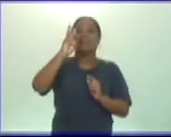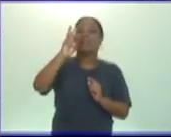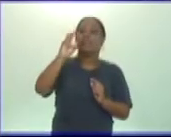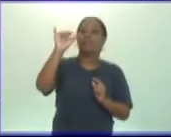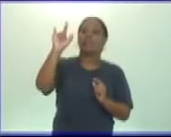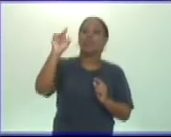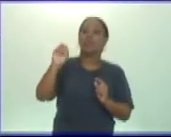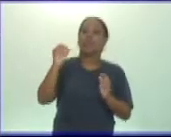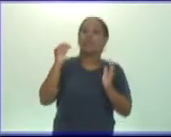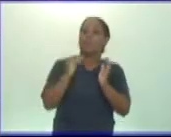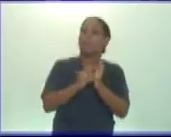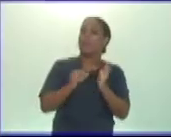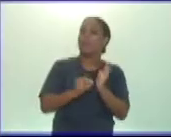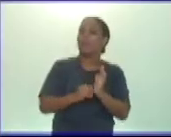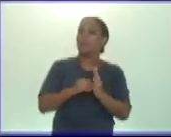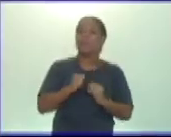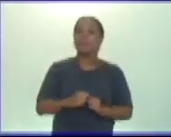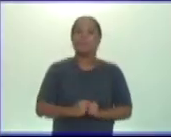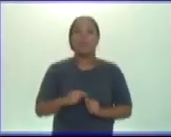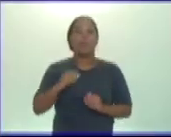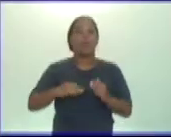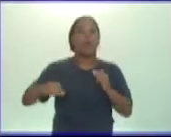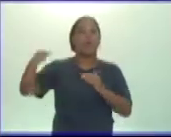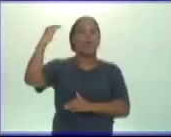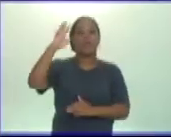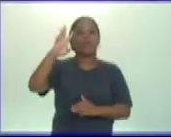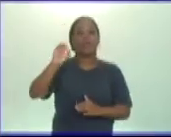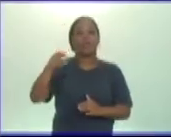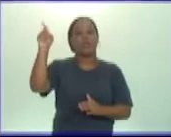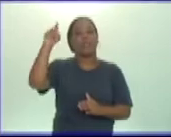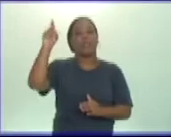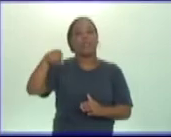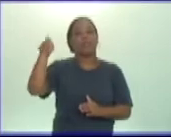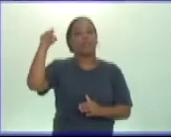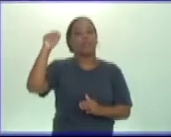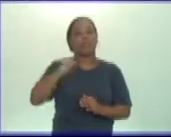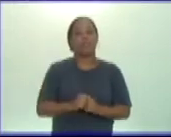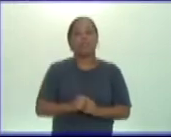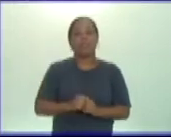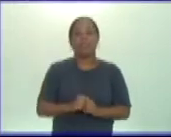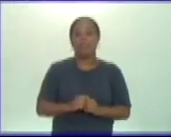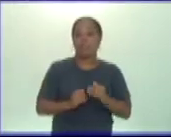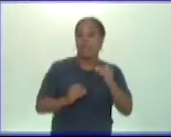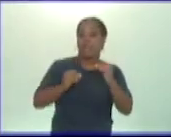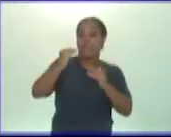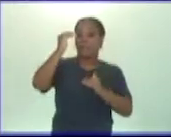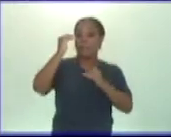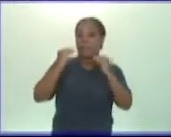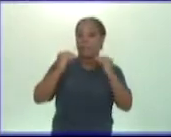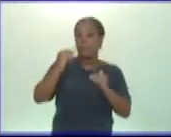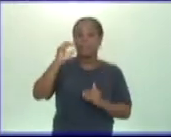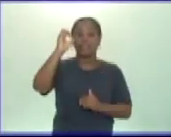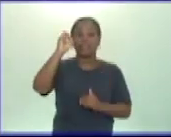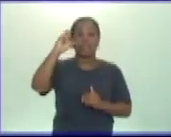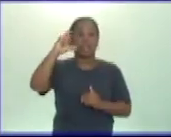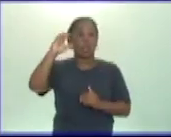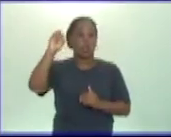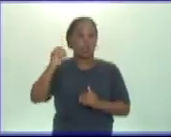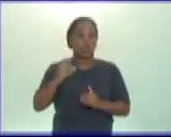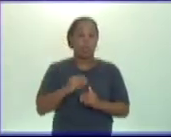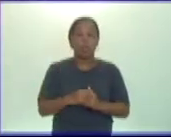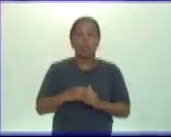un aumento del 40%. A medida que el nivel de dióxido de carbono atmosférico